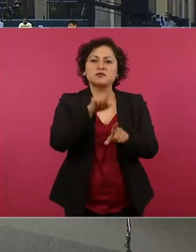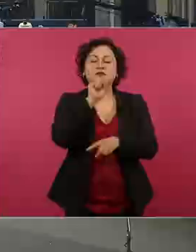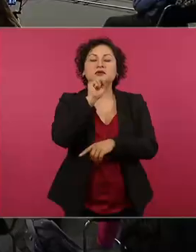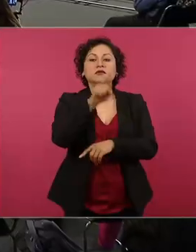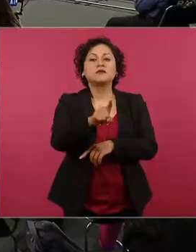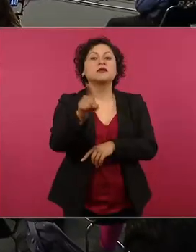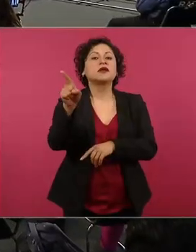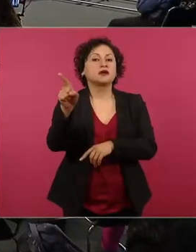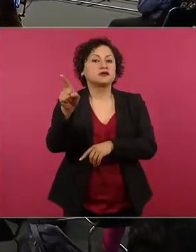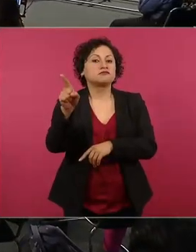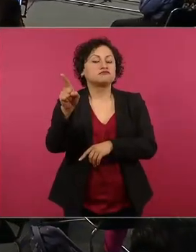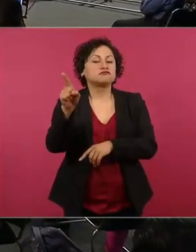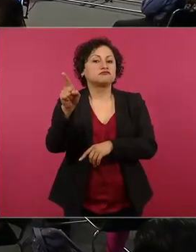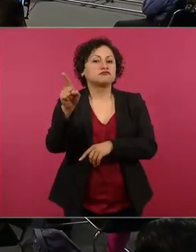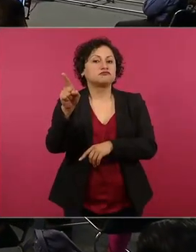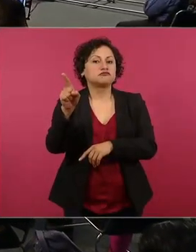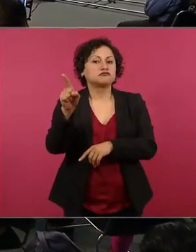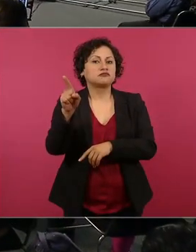¿No la BBC?